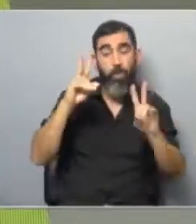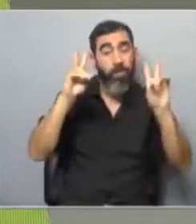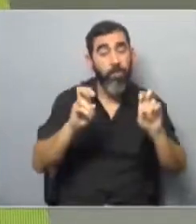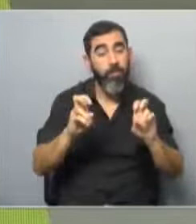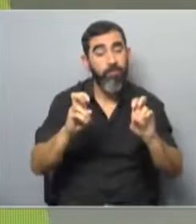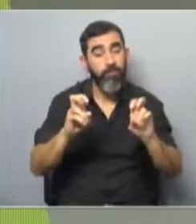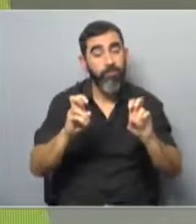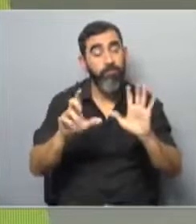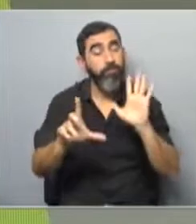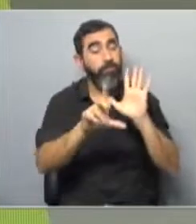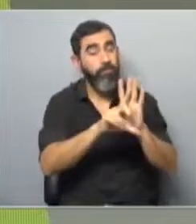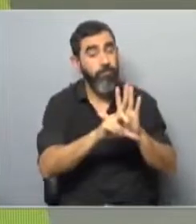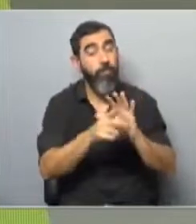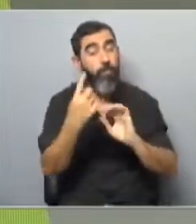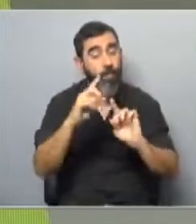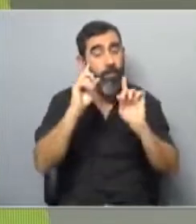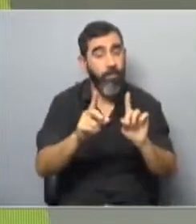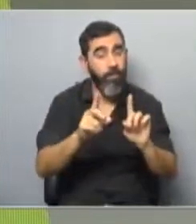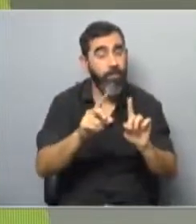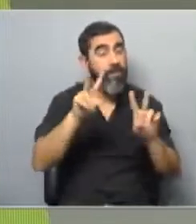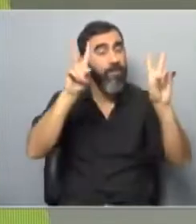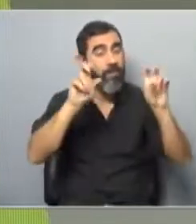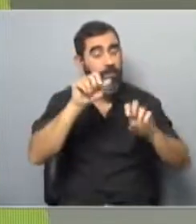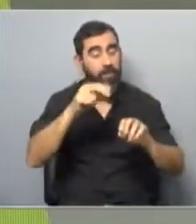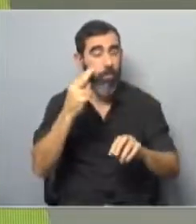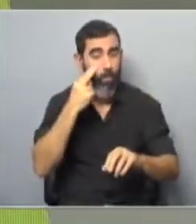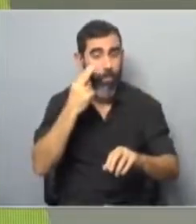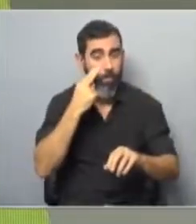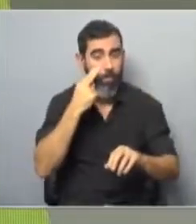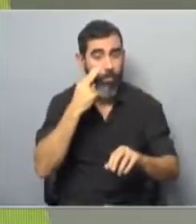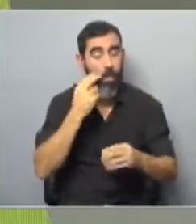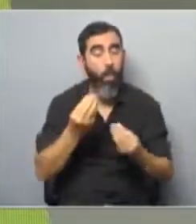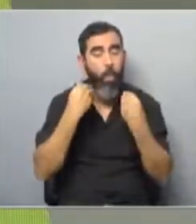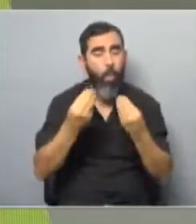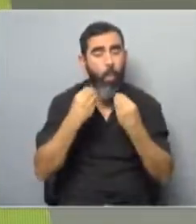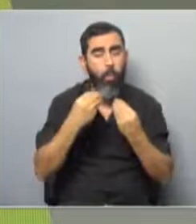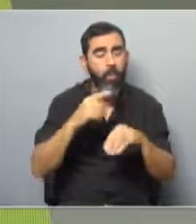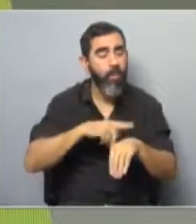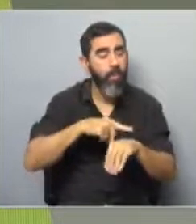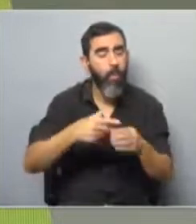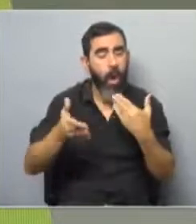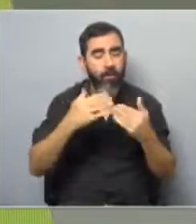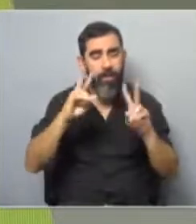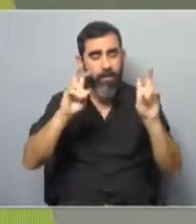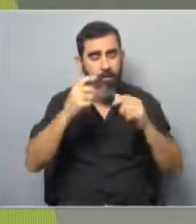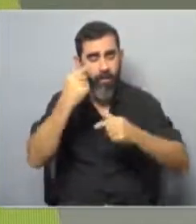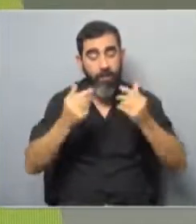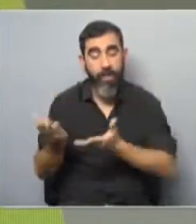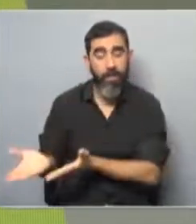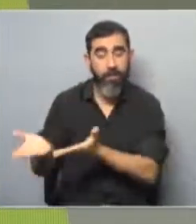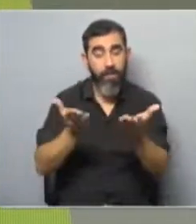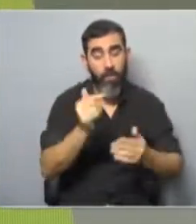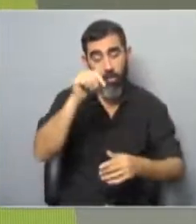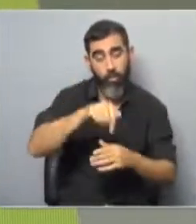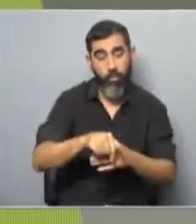ver más con lo legislativo, pero que tocan de lleno a este problema. Vamos a ver cómo nos da el tiempo para hablar de todo esto con nuestros invitados de